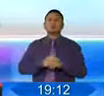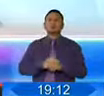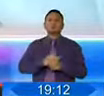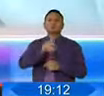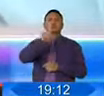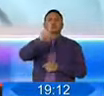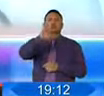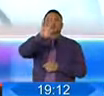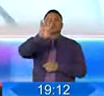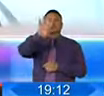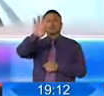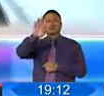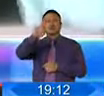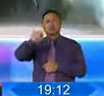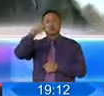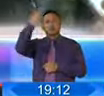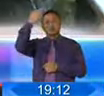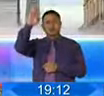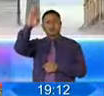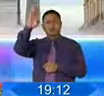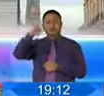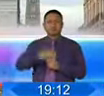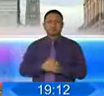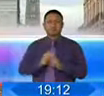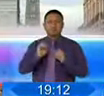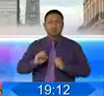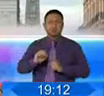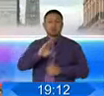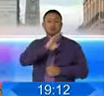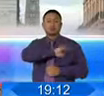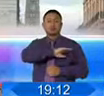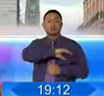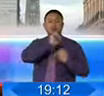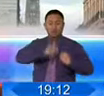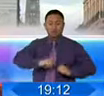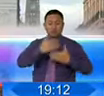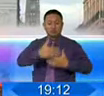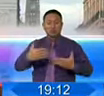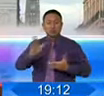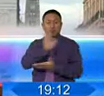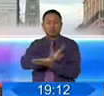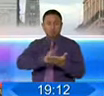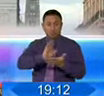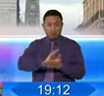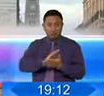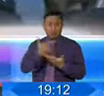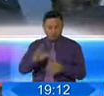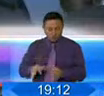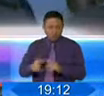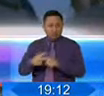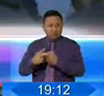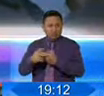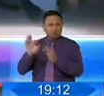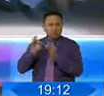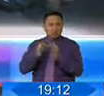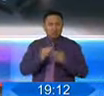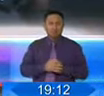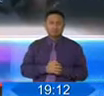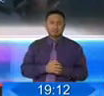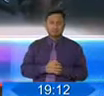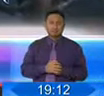aproximadamente 144 millones de dólares para que la alcaldía realice obras en los barrios de la capital. Y le pedimos a